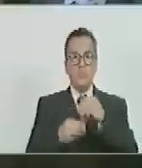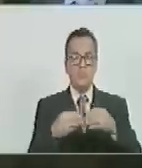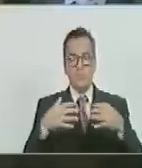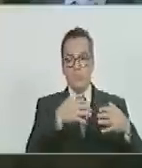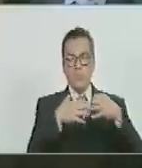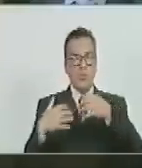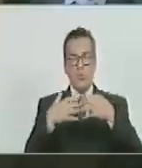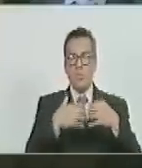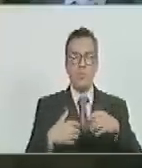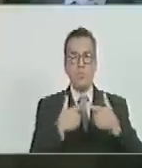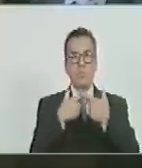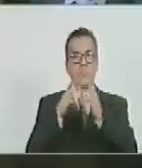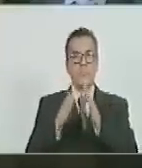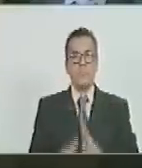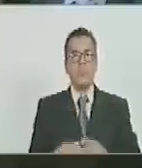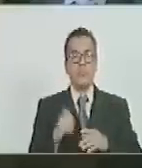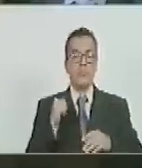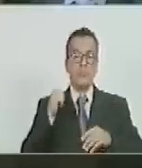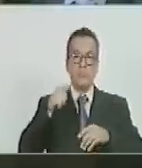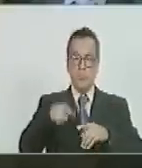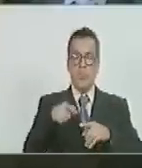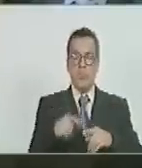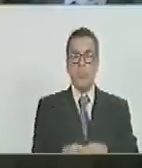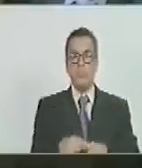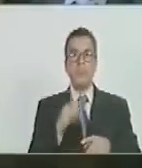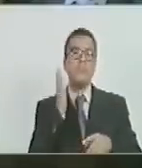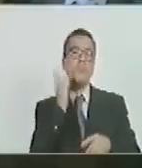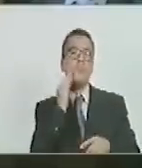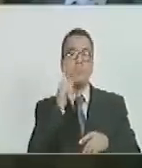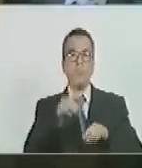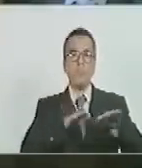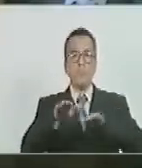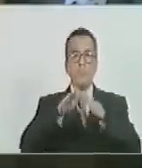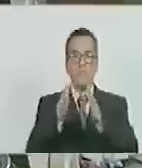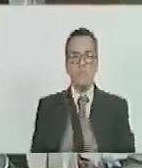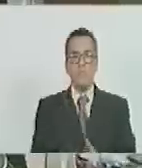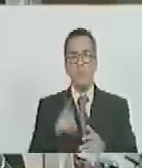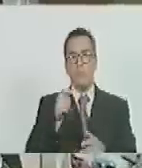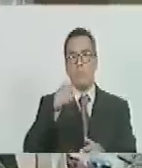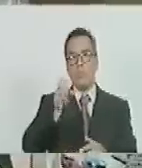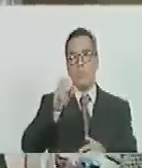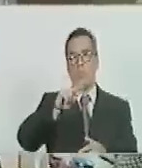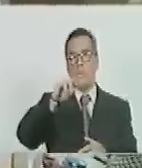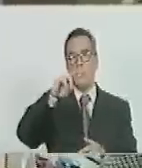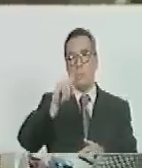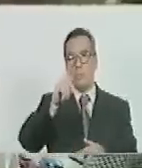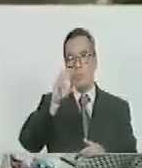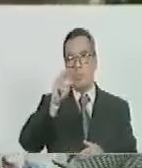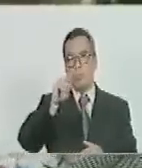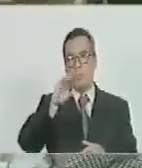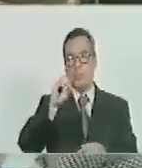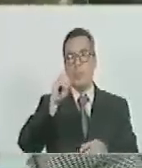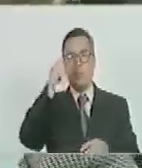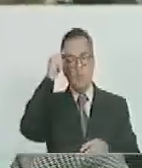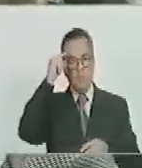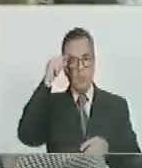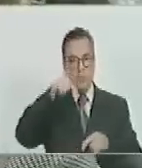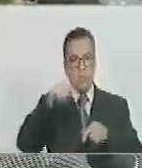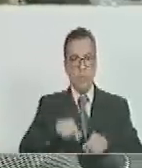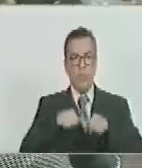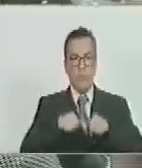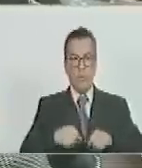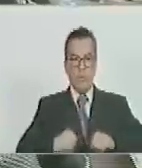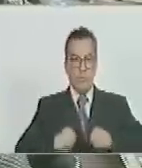lucha libertaria, herederos del ejemplo de cojedeños como Teodoro Figueredo, hoy nos mantenemos firmes